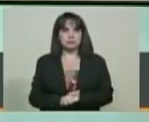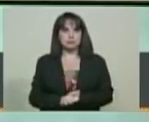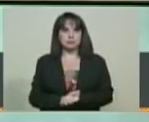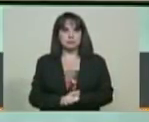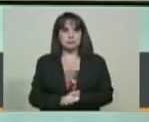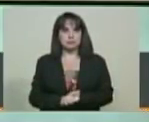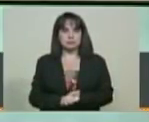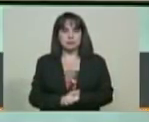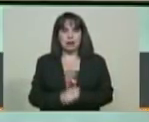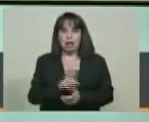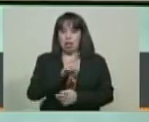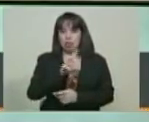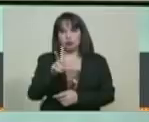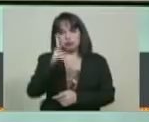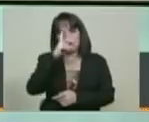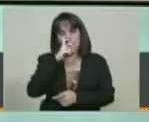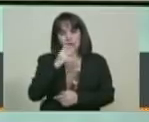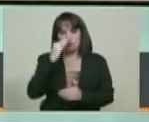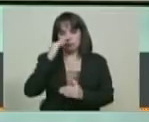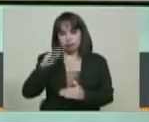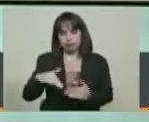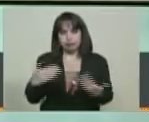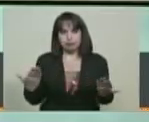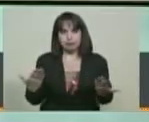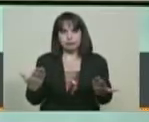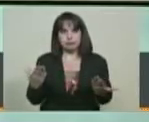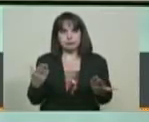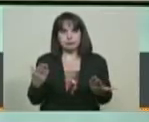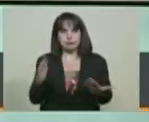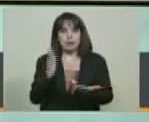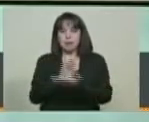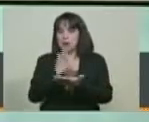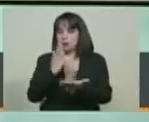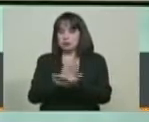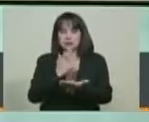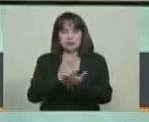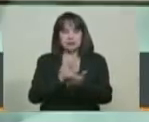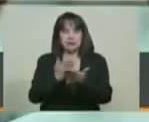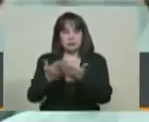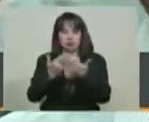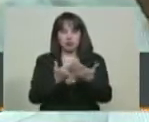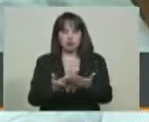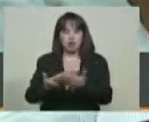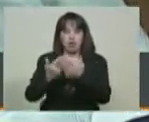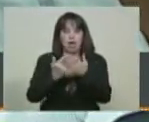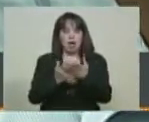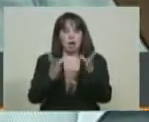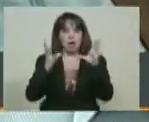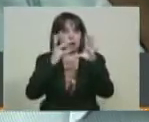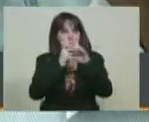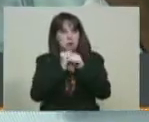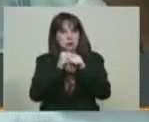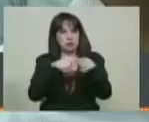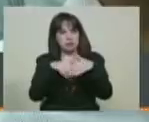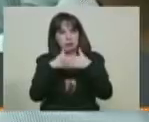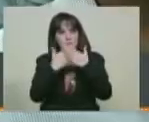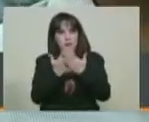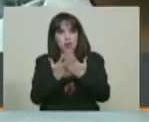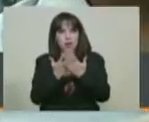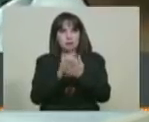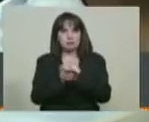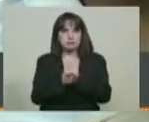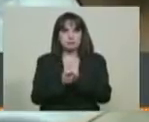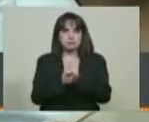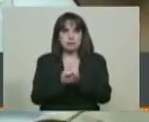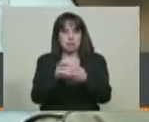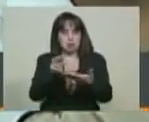Yo tenía 12 años. Llegaba, yo siempre fui nocturno. Sigo siendo muy nocturno. Y me